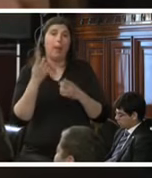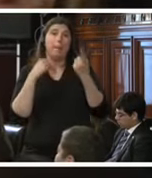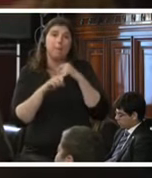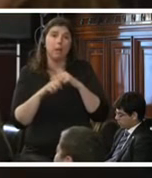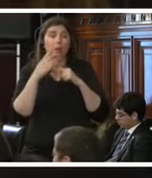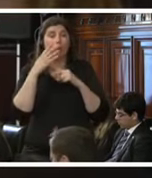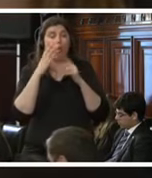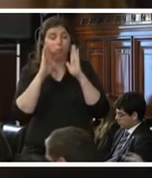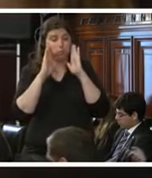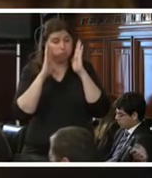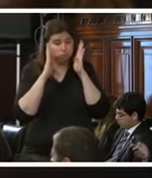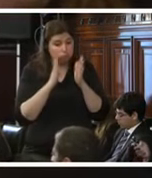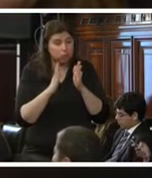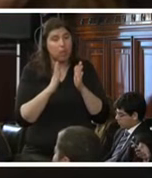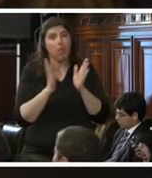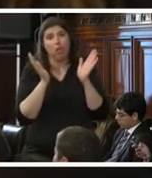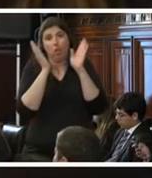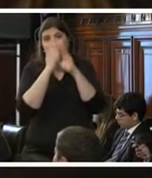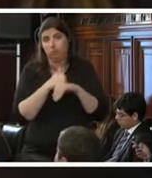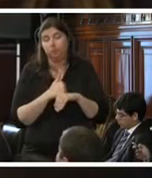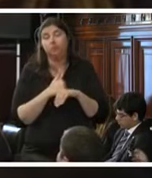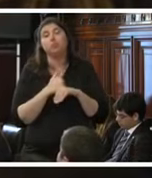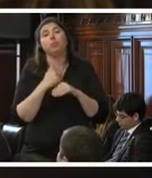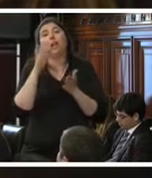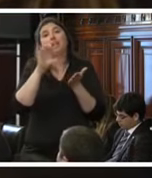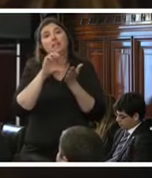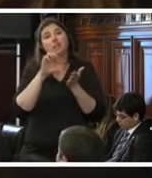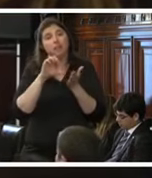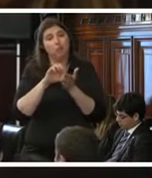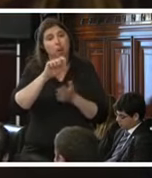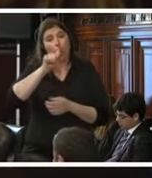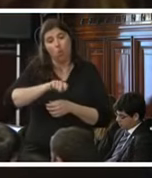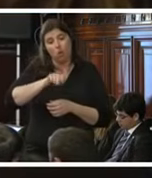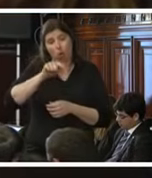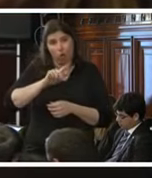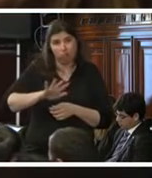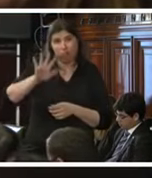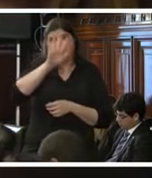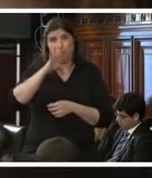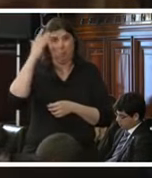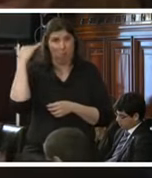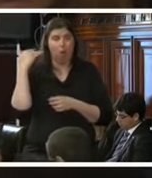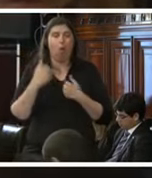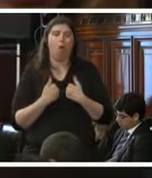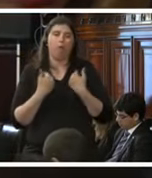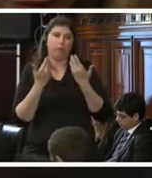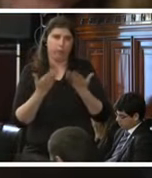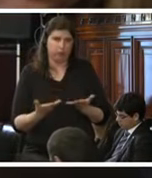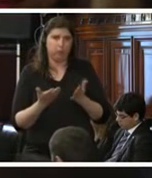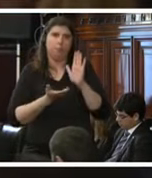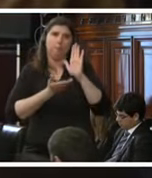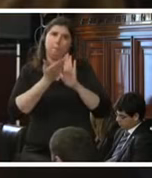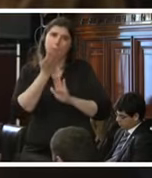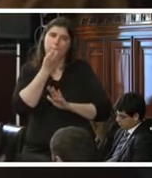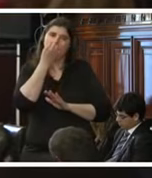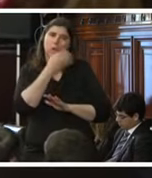concreto, es innegable que el sistema jurídico nacional hoy día ofrece mayores perspectivas desde